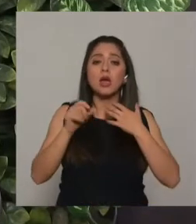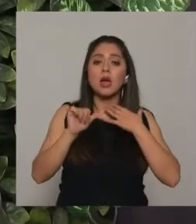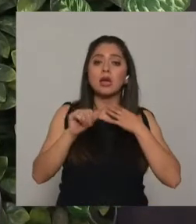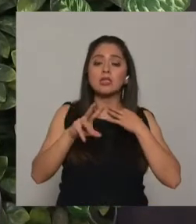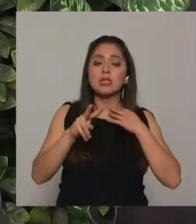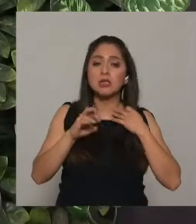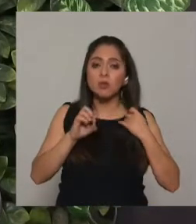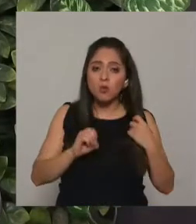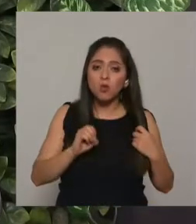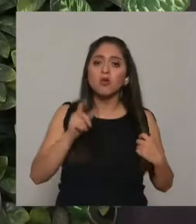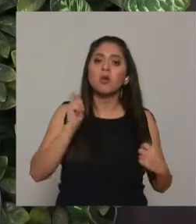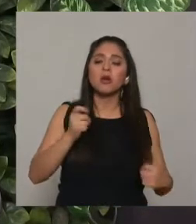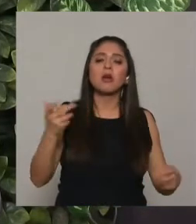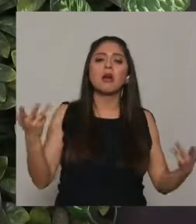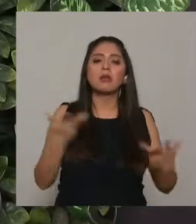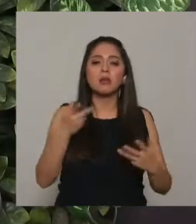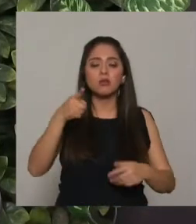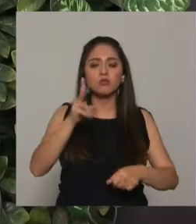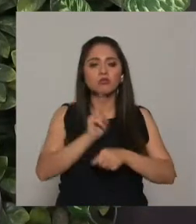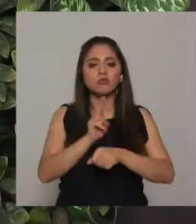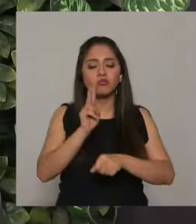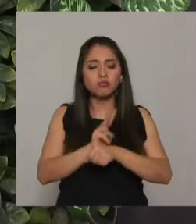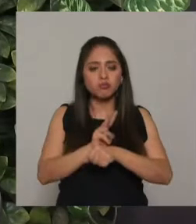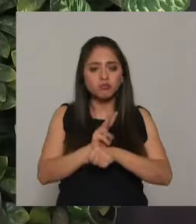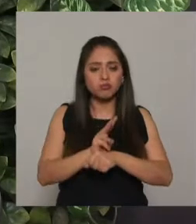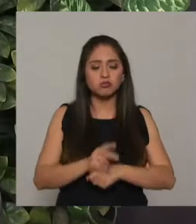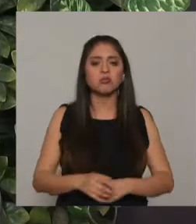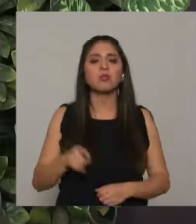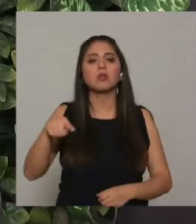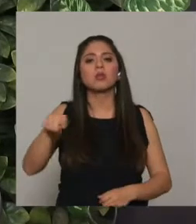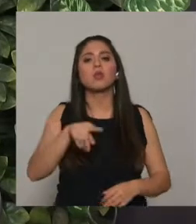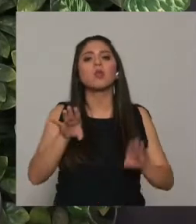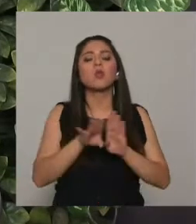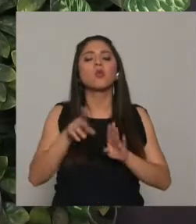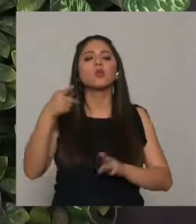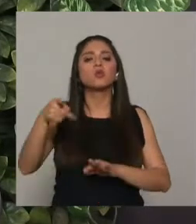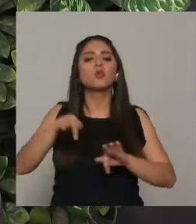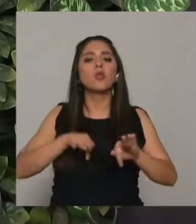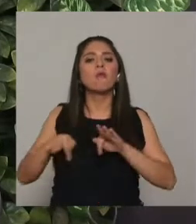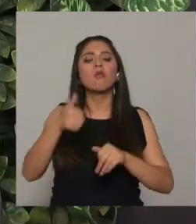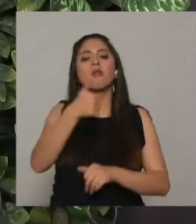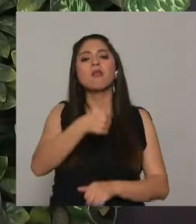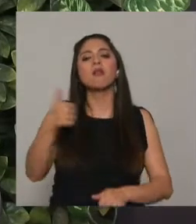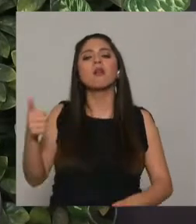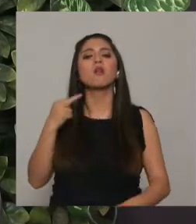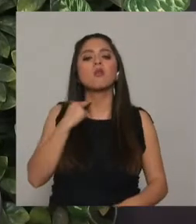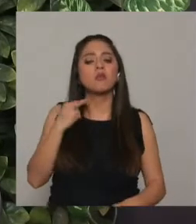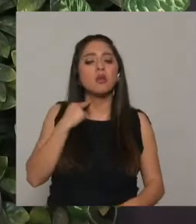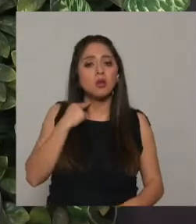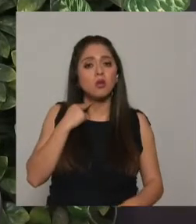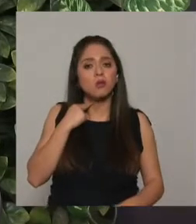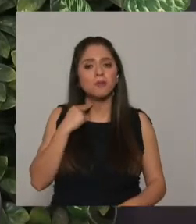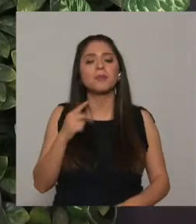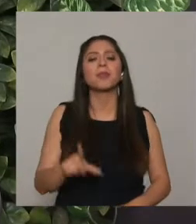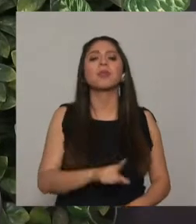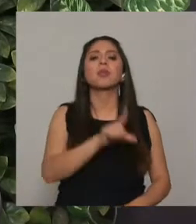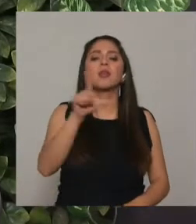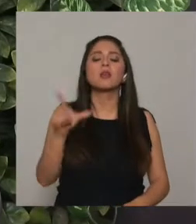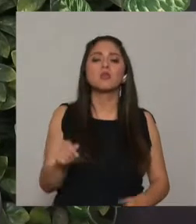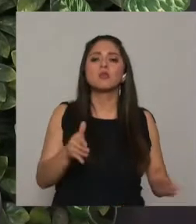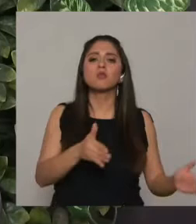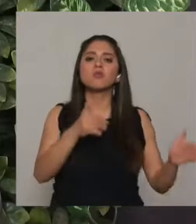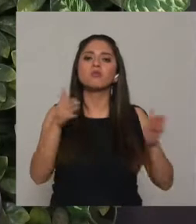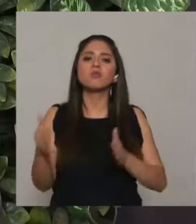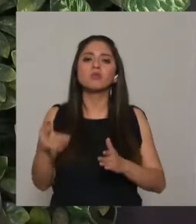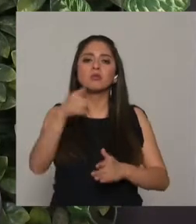través de sus funciones de supervisión y vigilancia hacia la función notarial. Entonces, la siguiente etapa es generar un marco